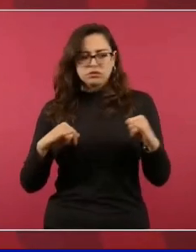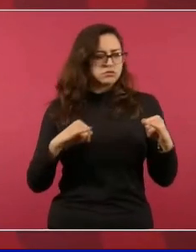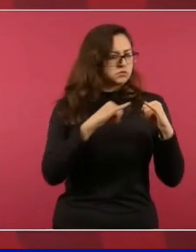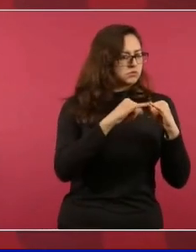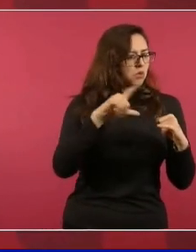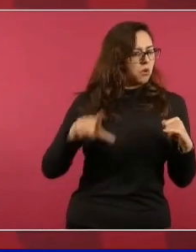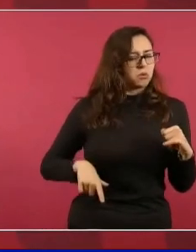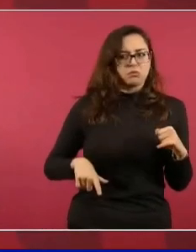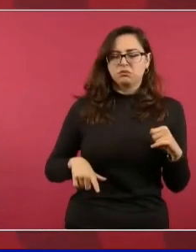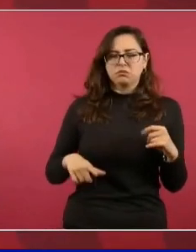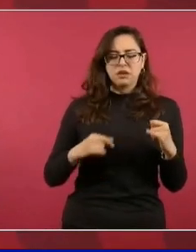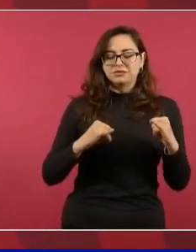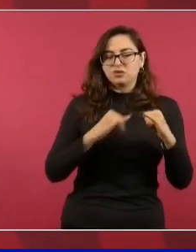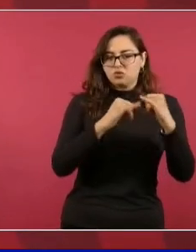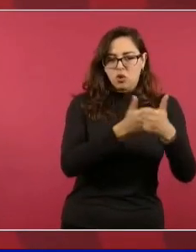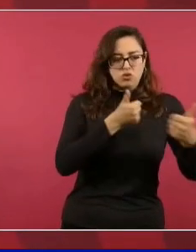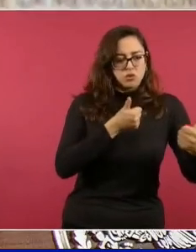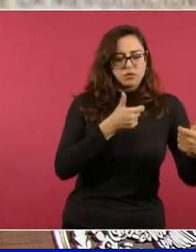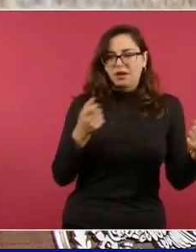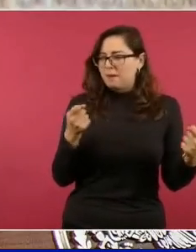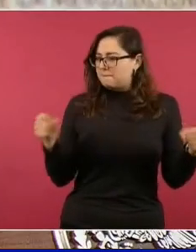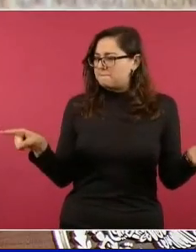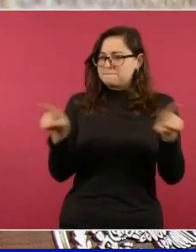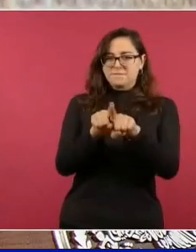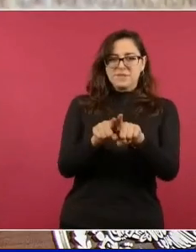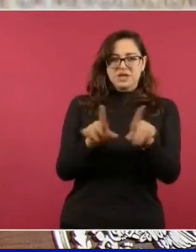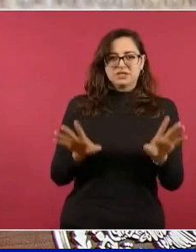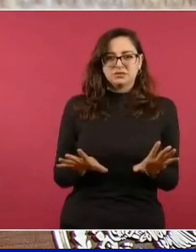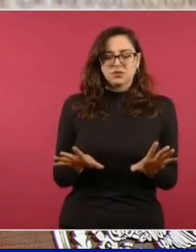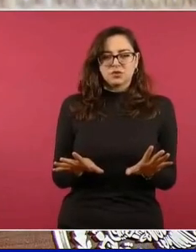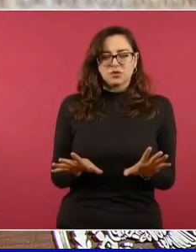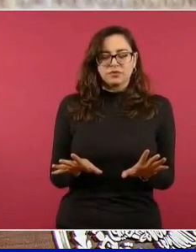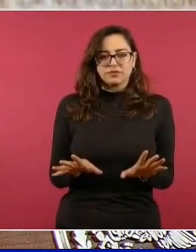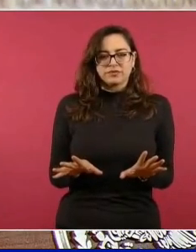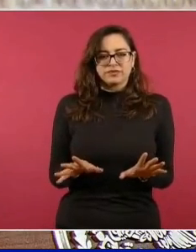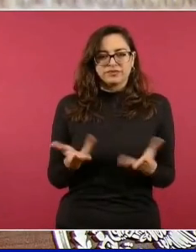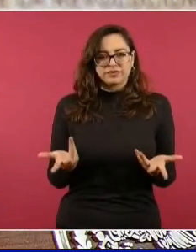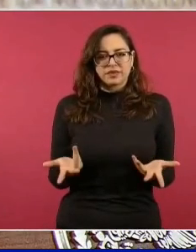derechos humanos en casi todas las secretarías.